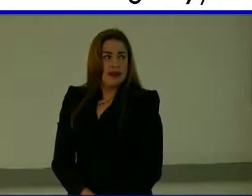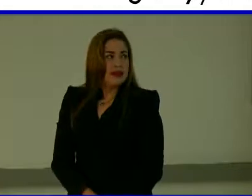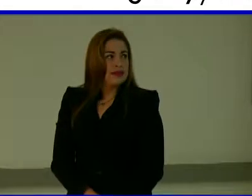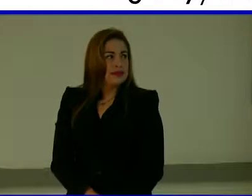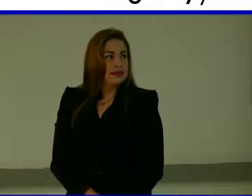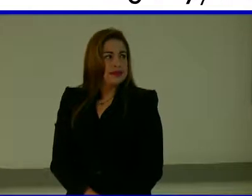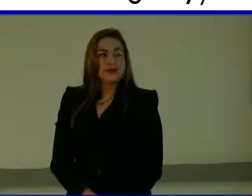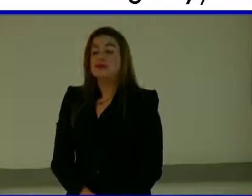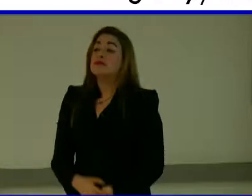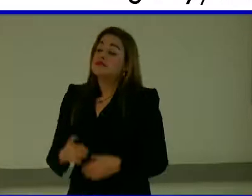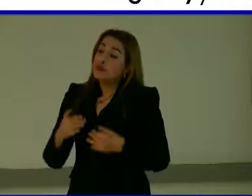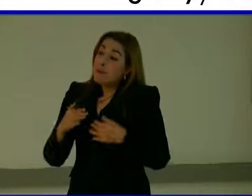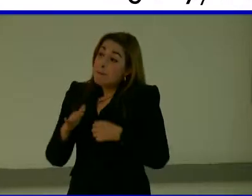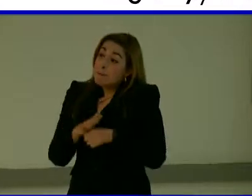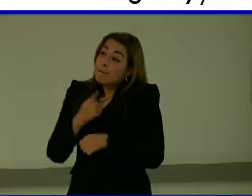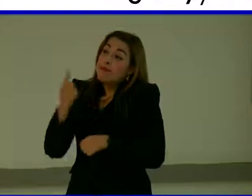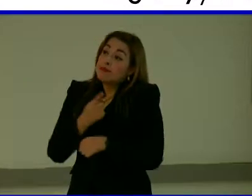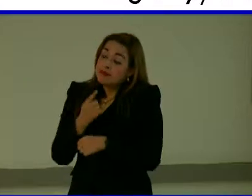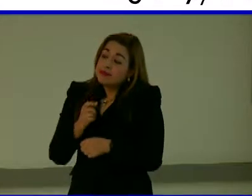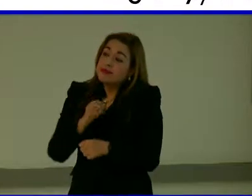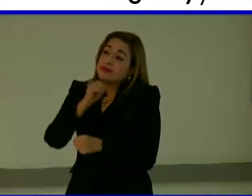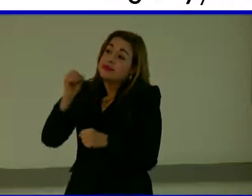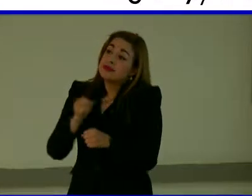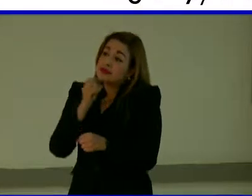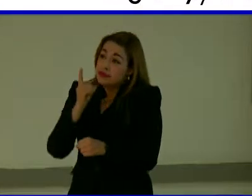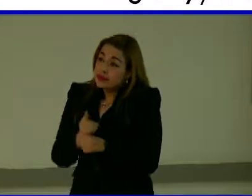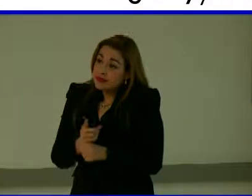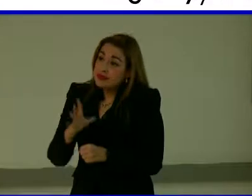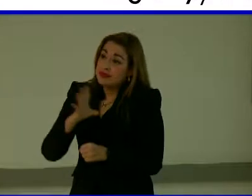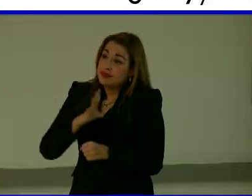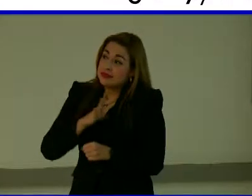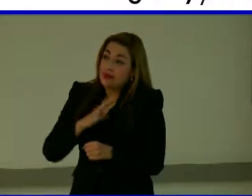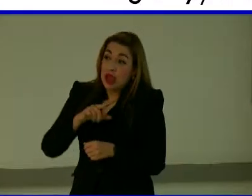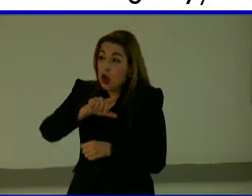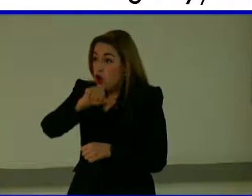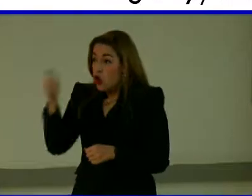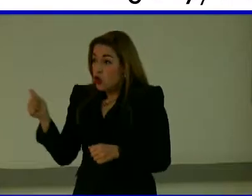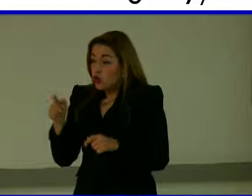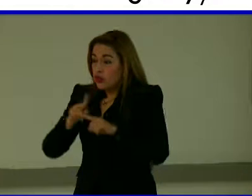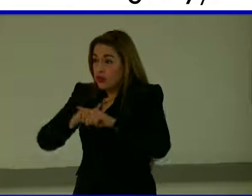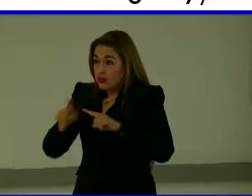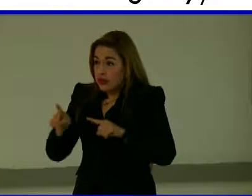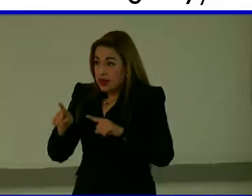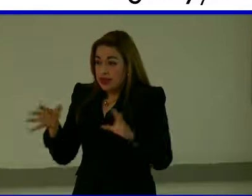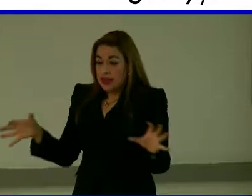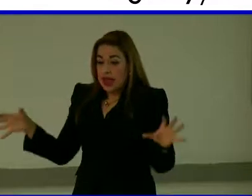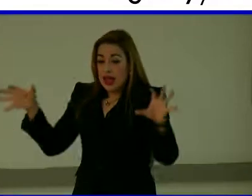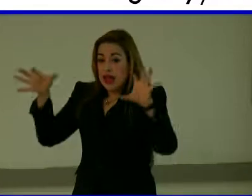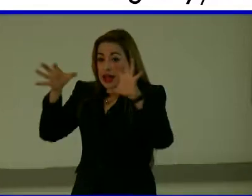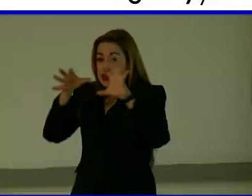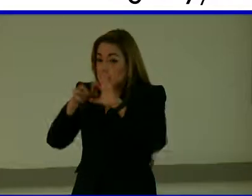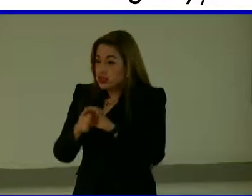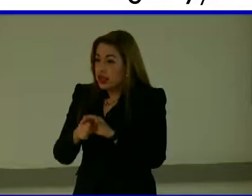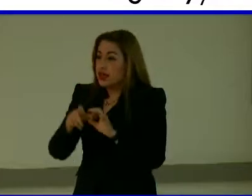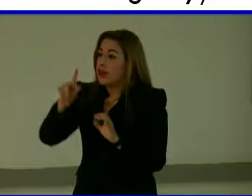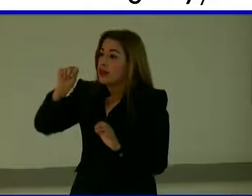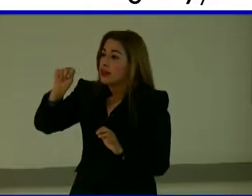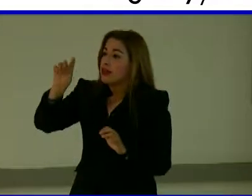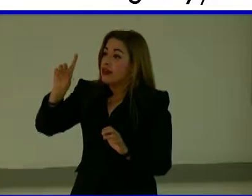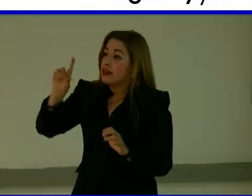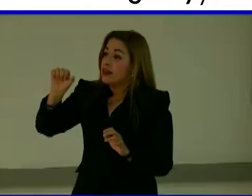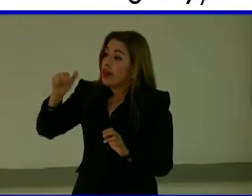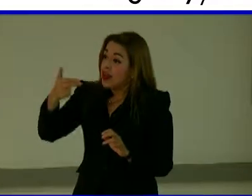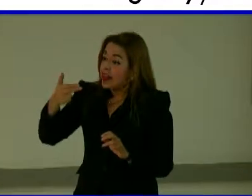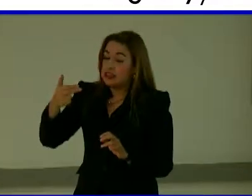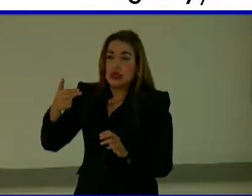la posibilidad de que haya otros problemas asociados al TDA es muy alta. Pues